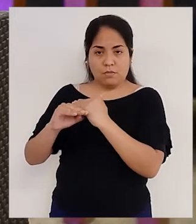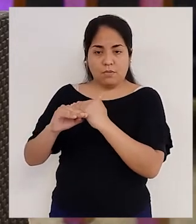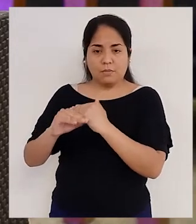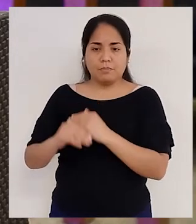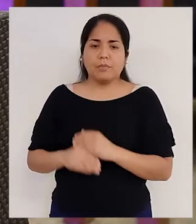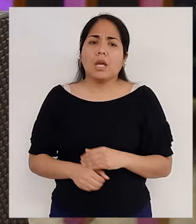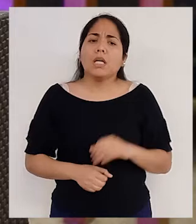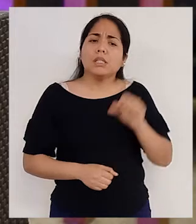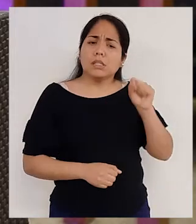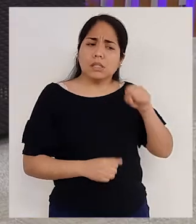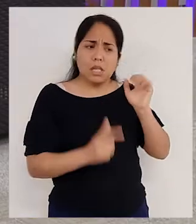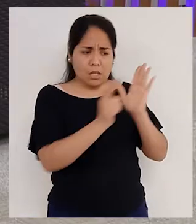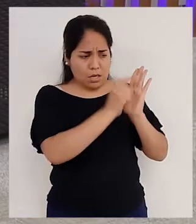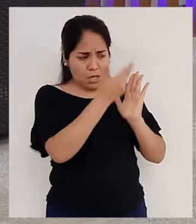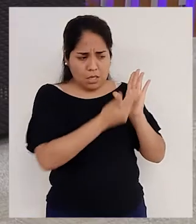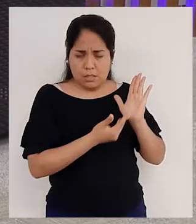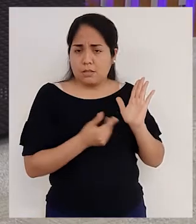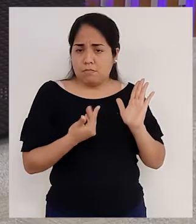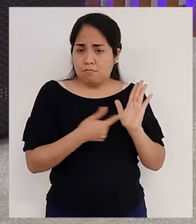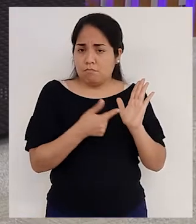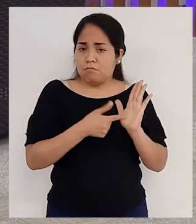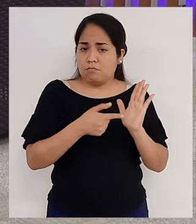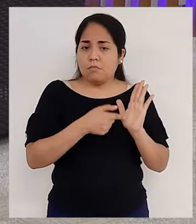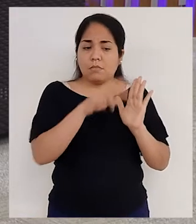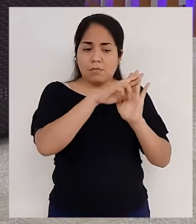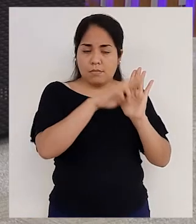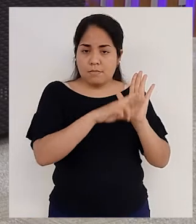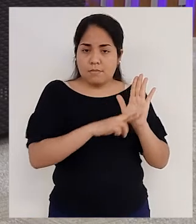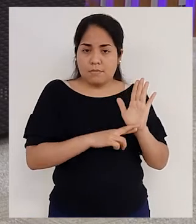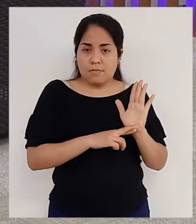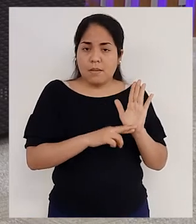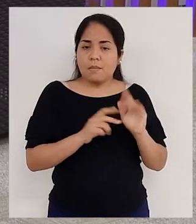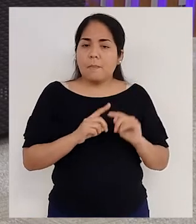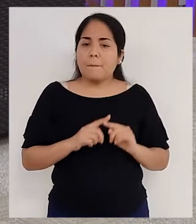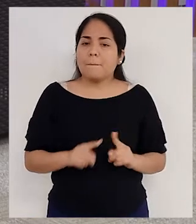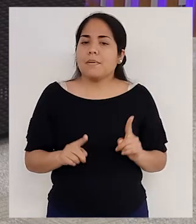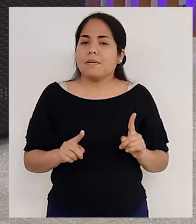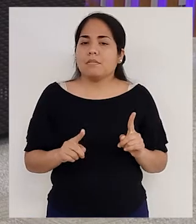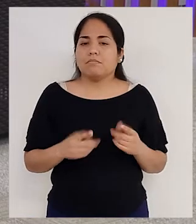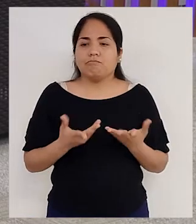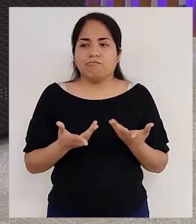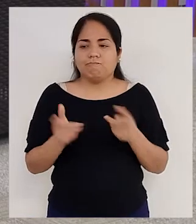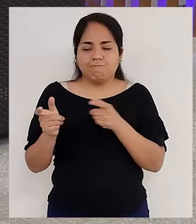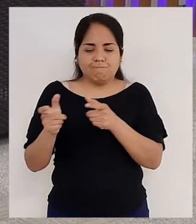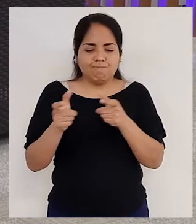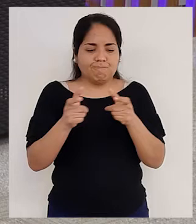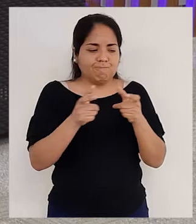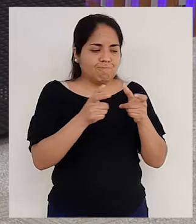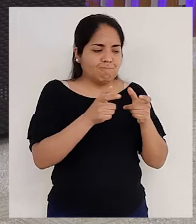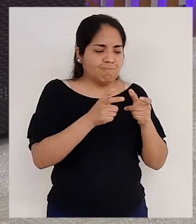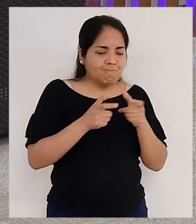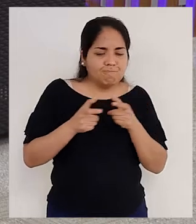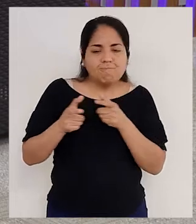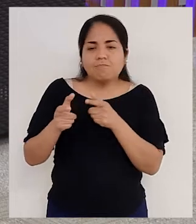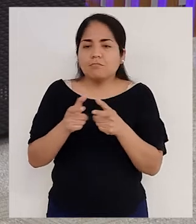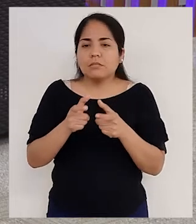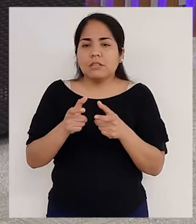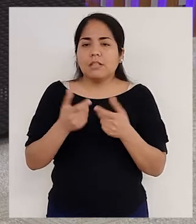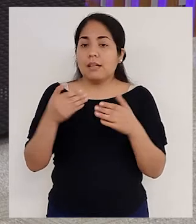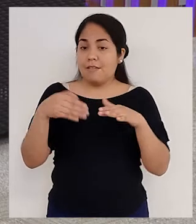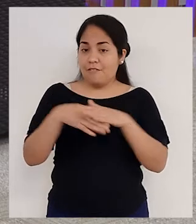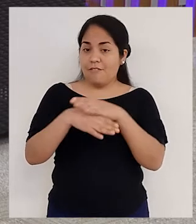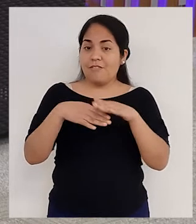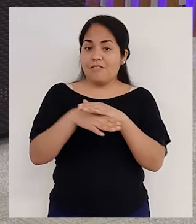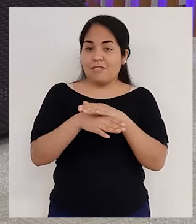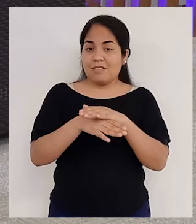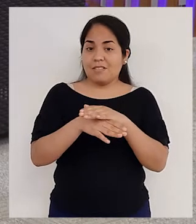con discapacidad en silla de ruedas. Todo eso existe en la ley, todo eso está reglamentado. Lo que pasa es que no se fiscaliza. El problema